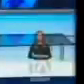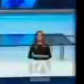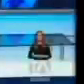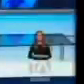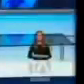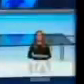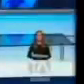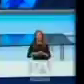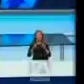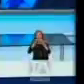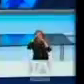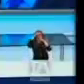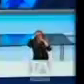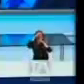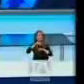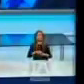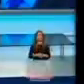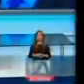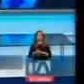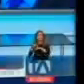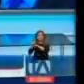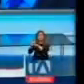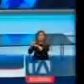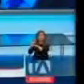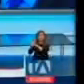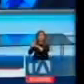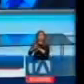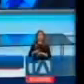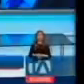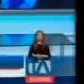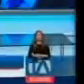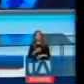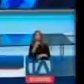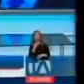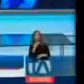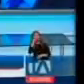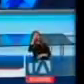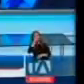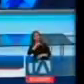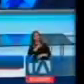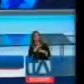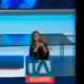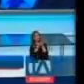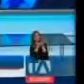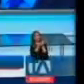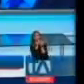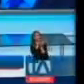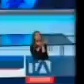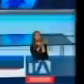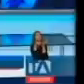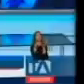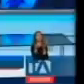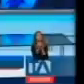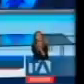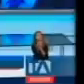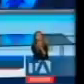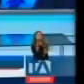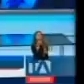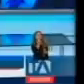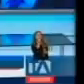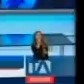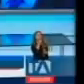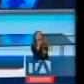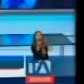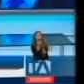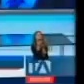Más noticias, amigos. Ecuador ratifica su apoyo al proyecto ProSur, que busca reemplazar a la Unión de Naciones